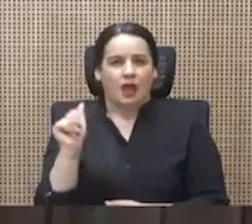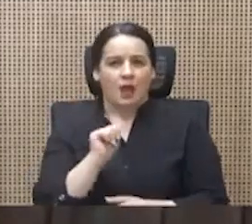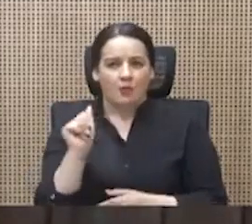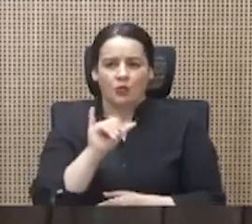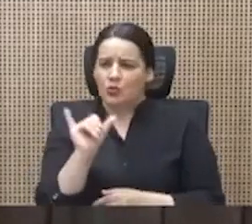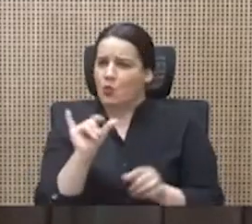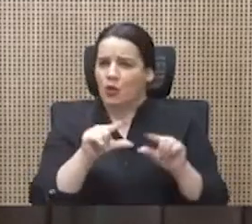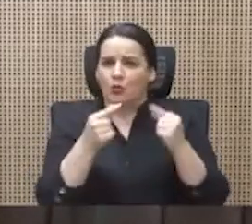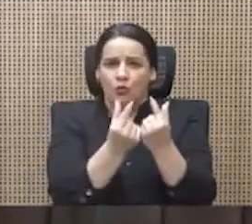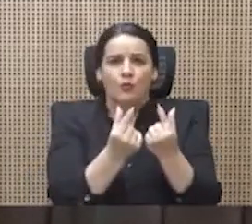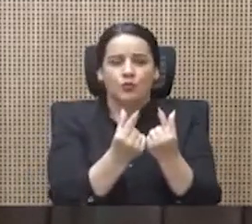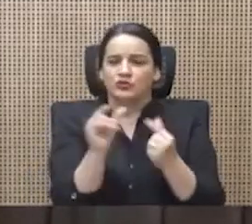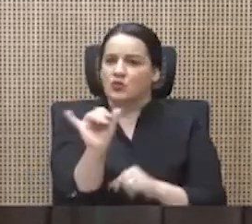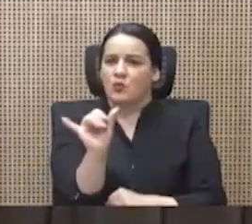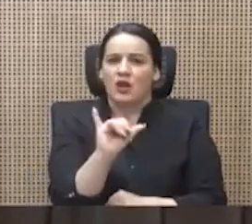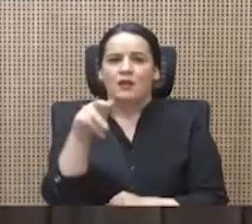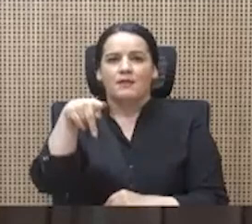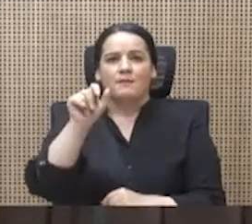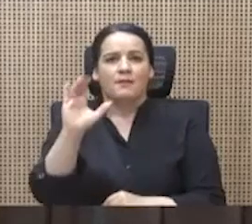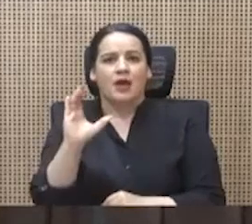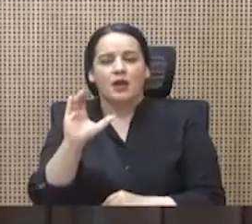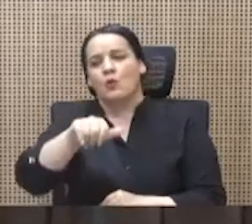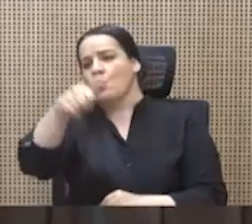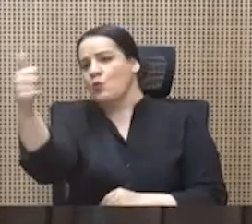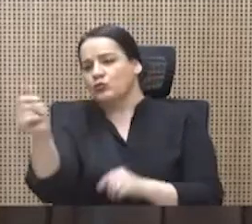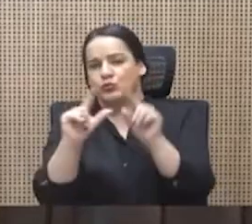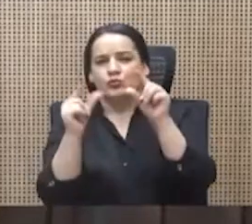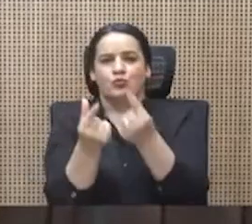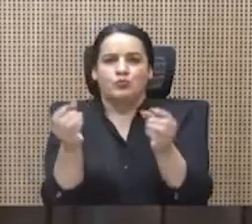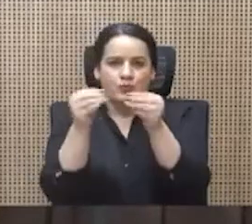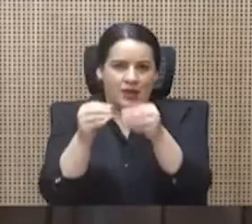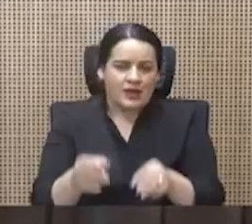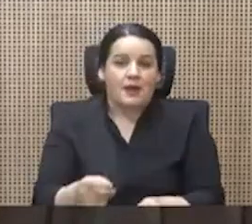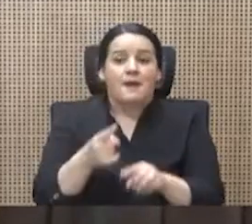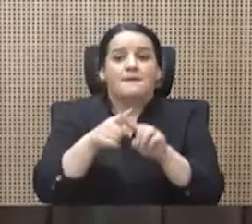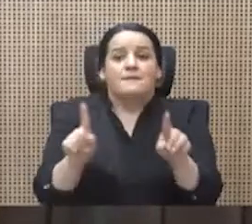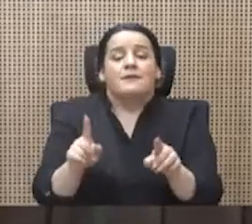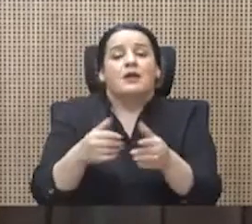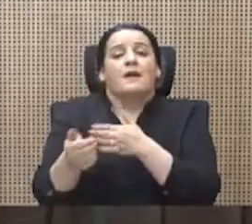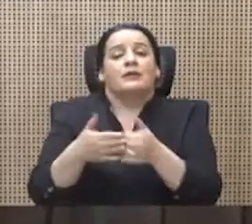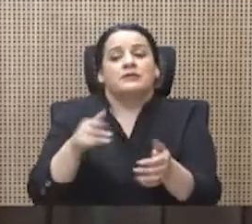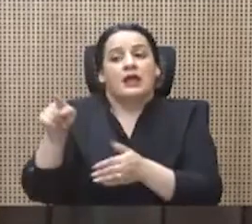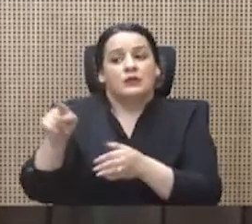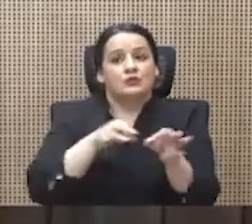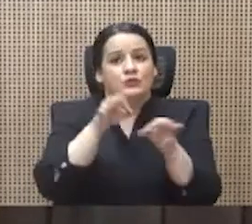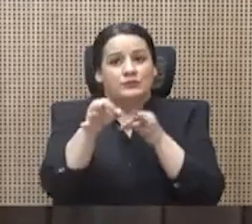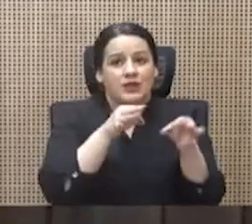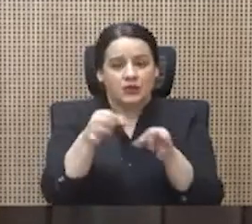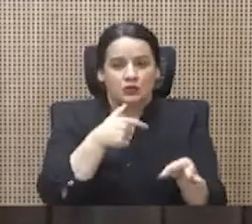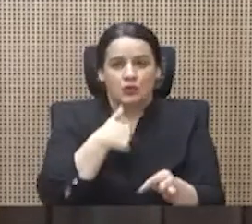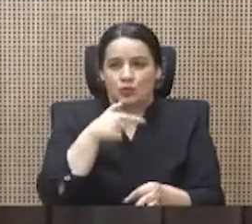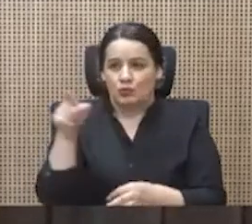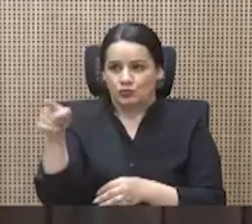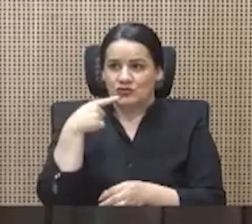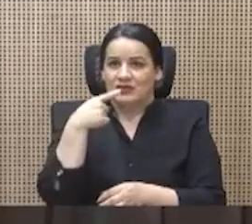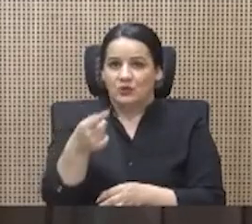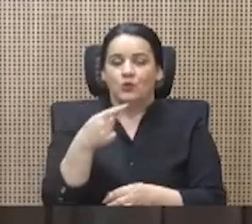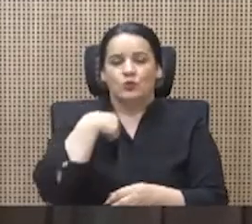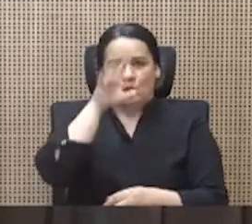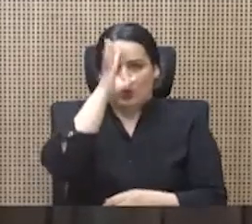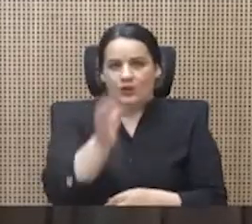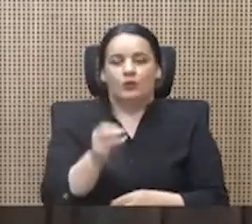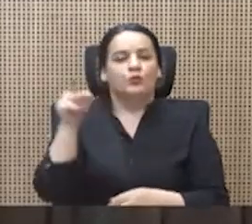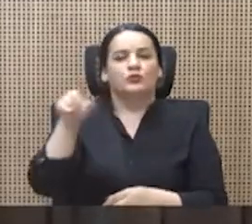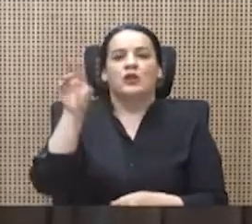grupos similares como el pac y otros más a pesar de la explicación que usted dio la cual le creó de que usted